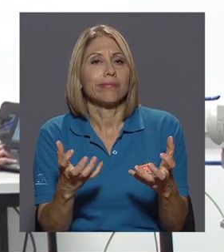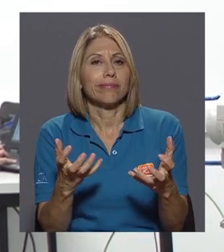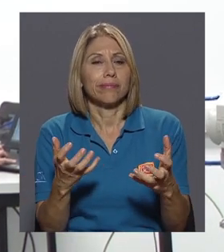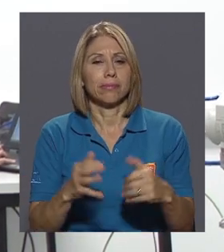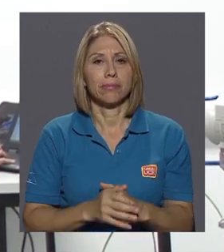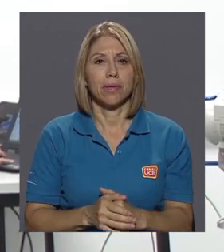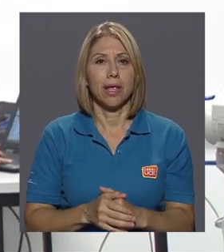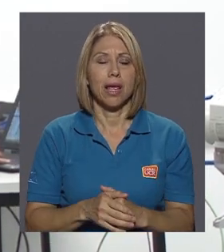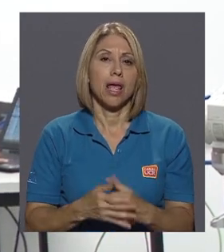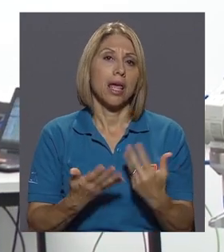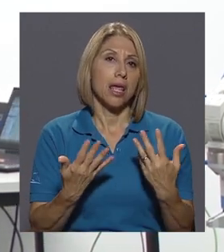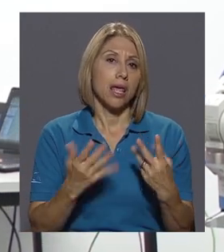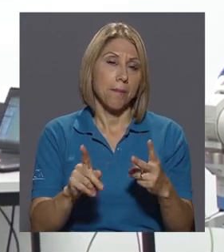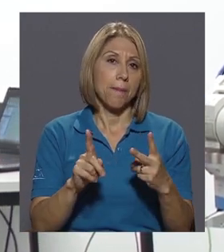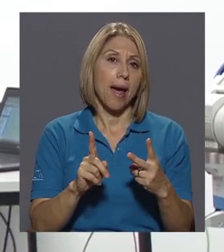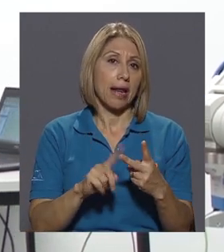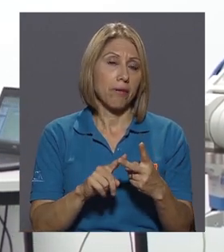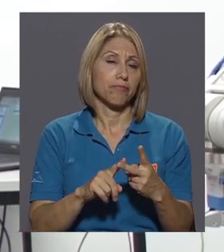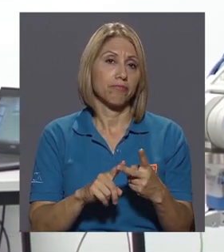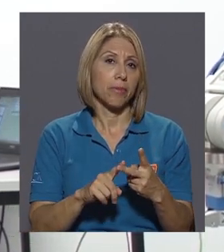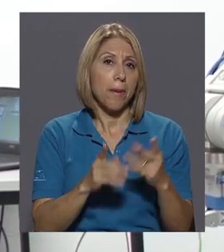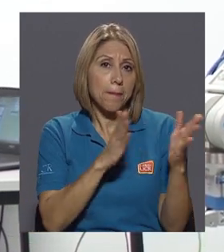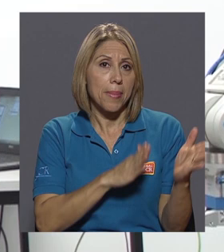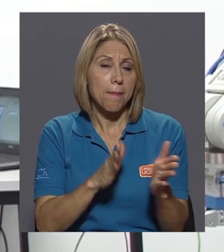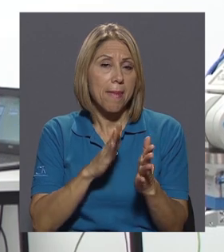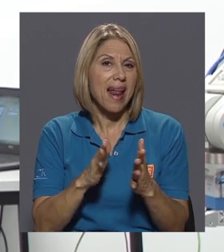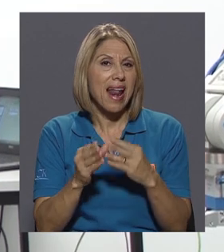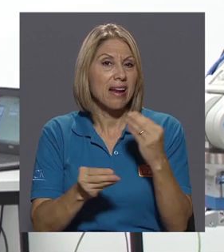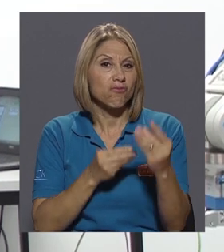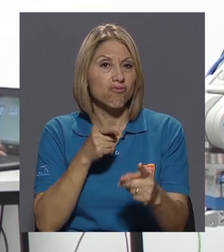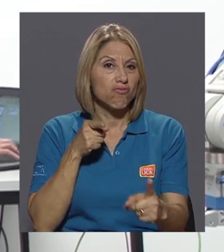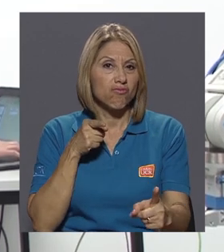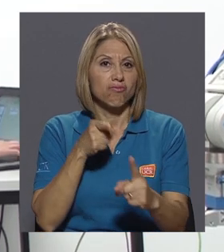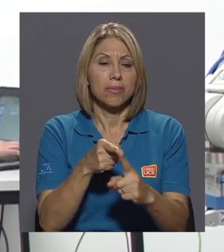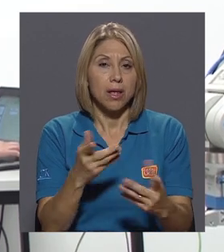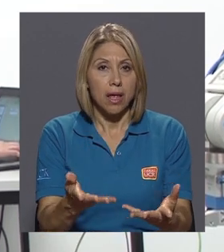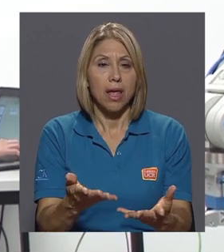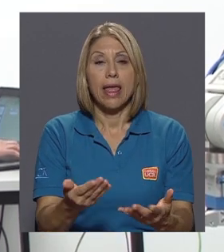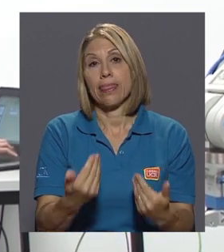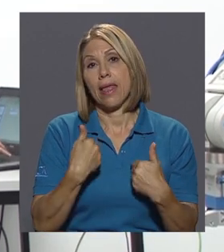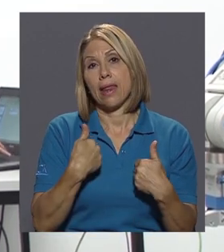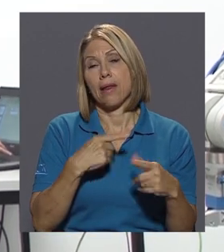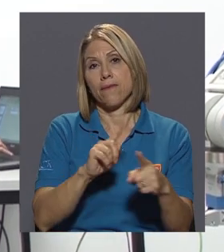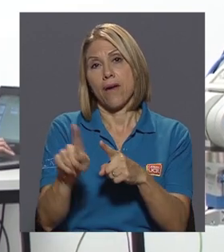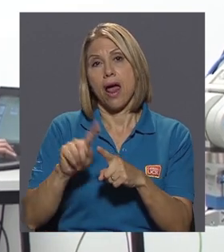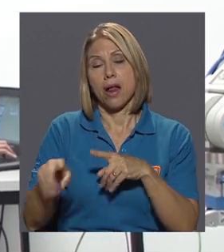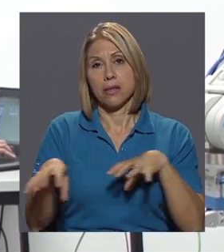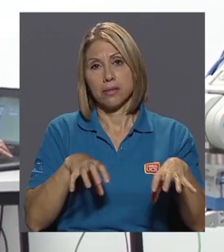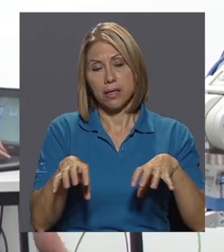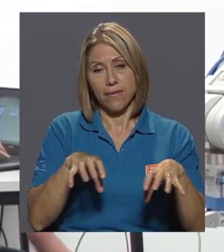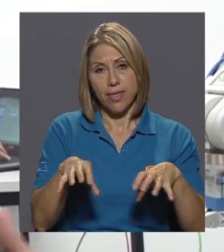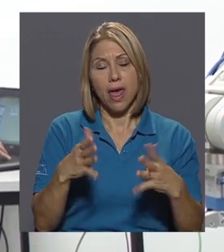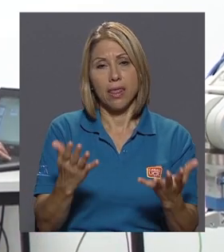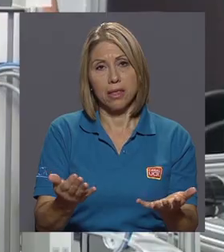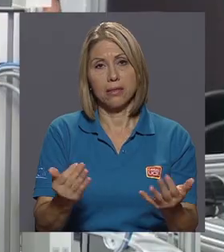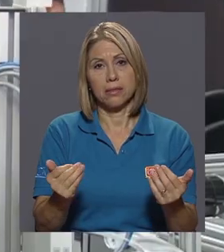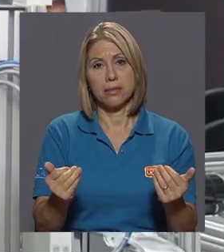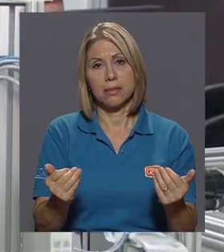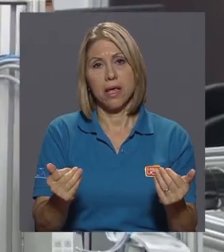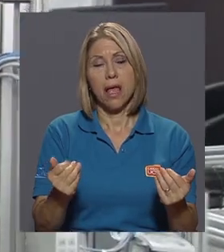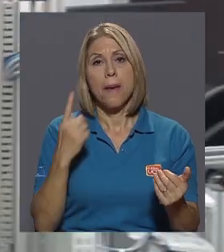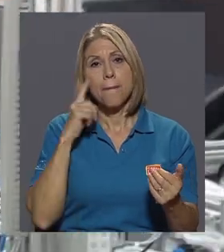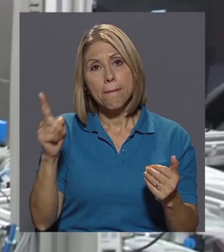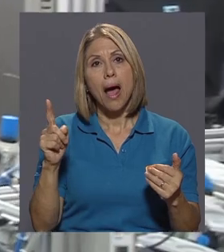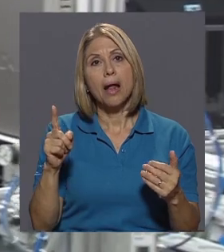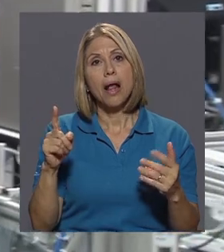Y bueno, para allanar el camino, lo que hemos hecho es tener varias actividades que